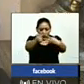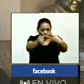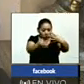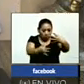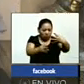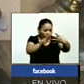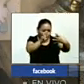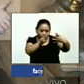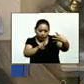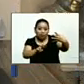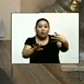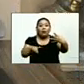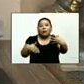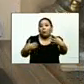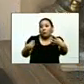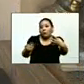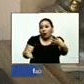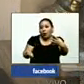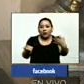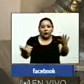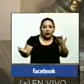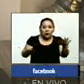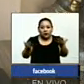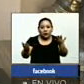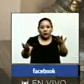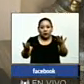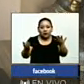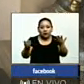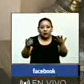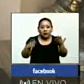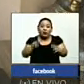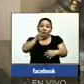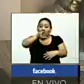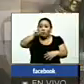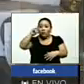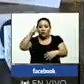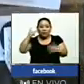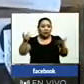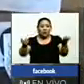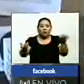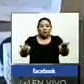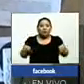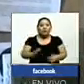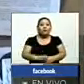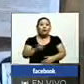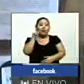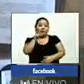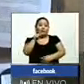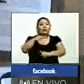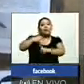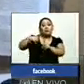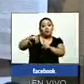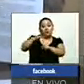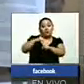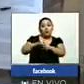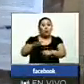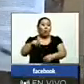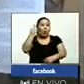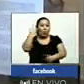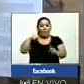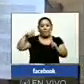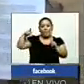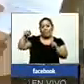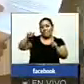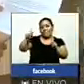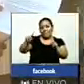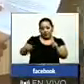para no poner en zozobra a estos 3.000 profesores. Ante esta situación, Pacetino propone la creación de